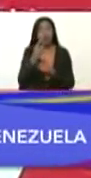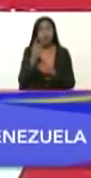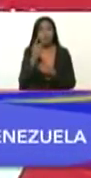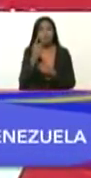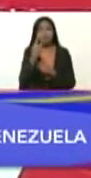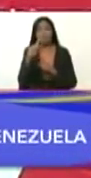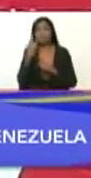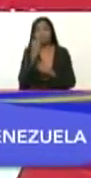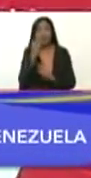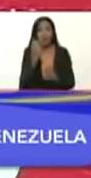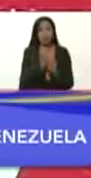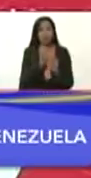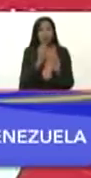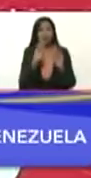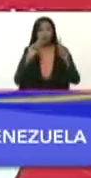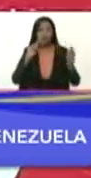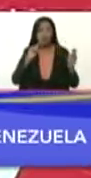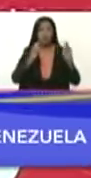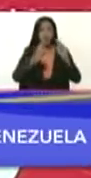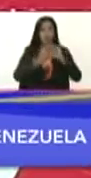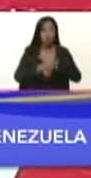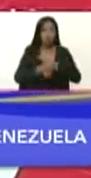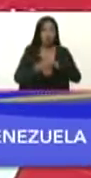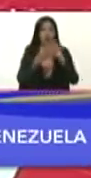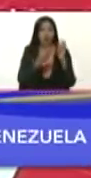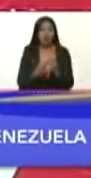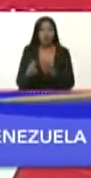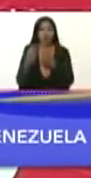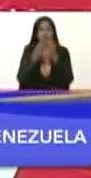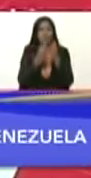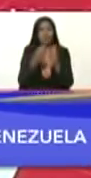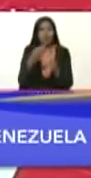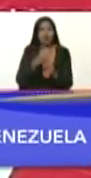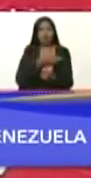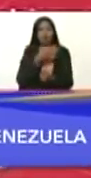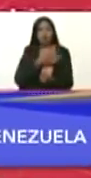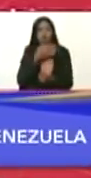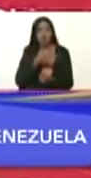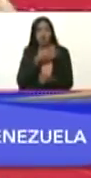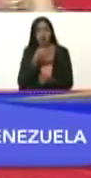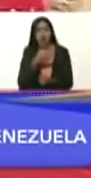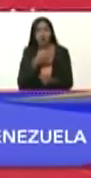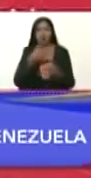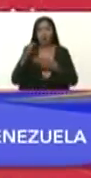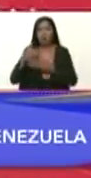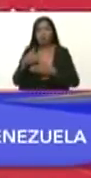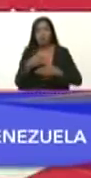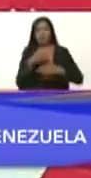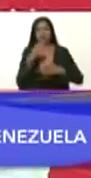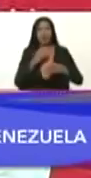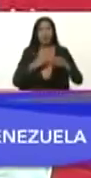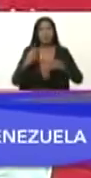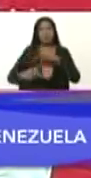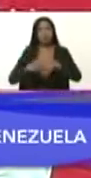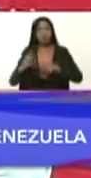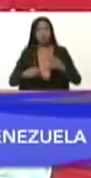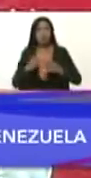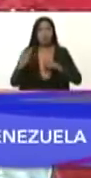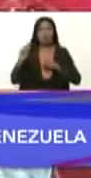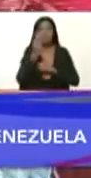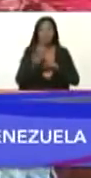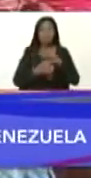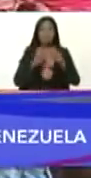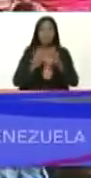instrumento para transformar la economía, la sociedad, las relaciones de producción. Son el